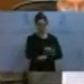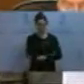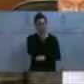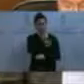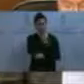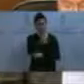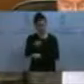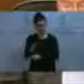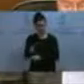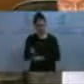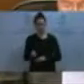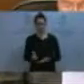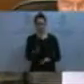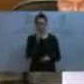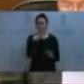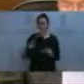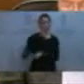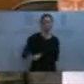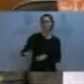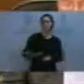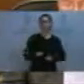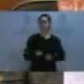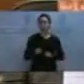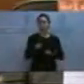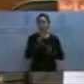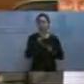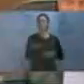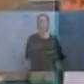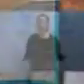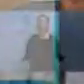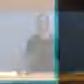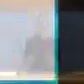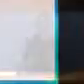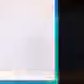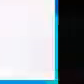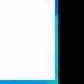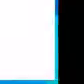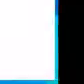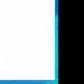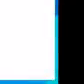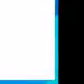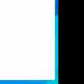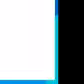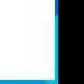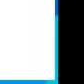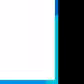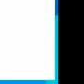ostentan el poder hoy por hoy, sean honestos con ellos. Muchas gracias.